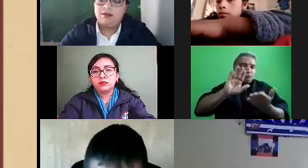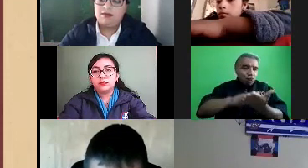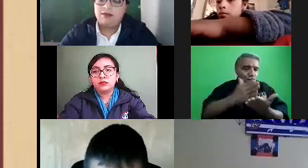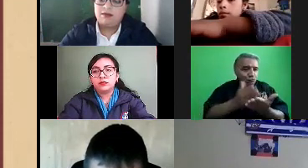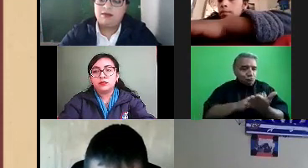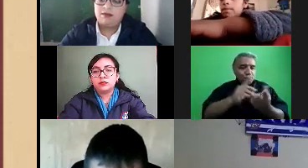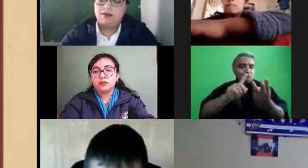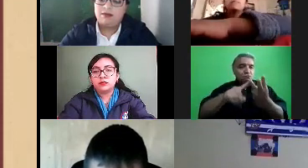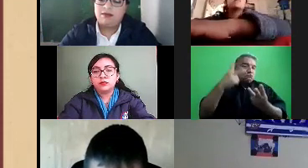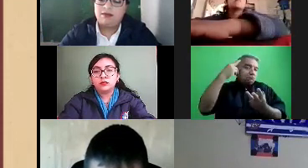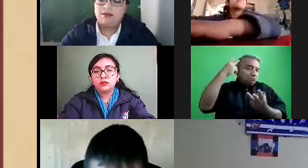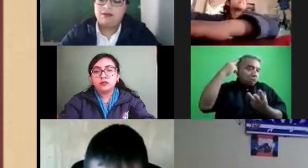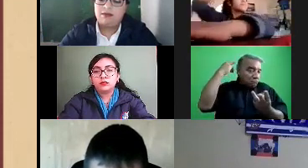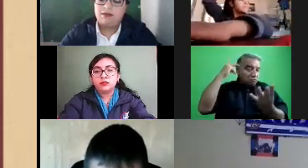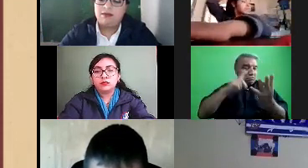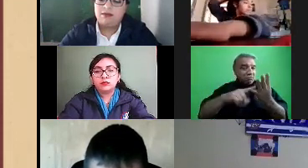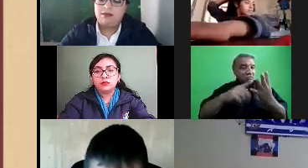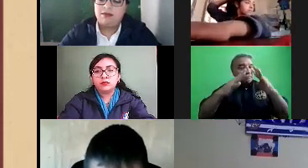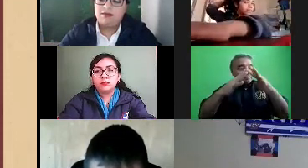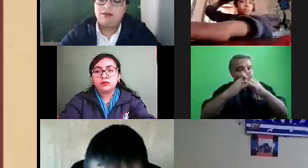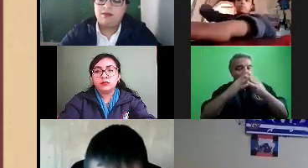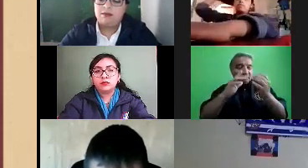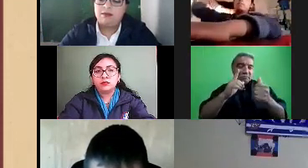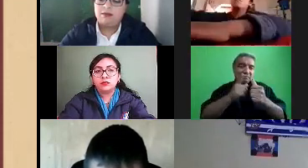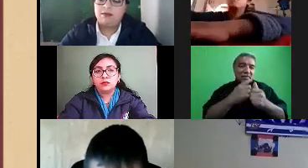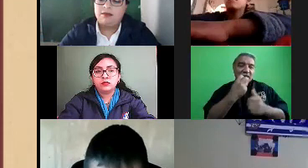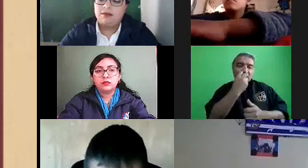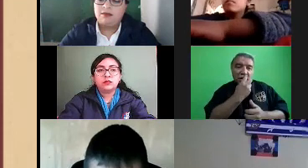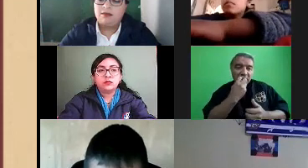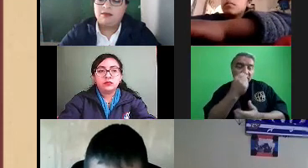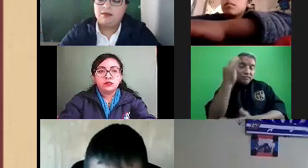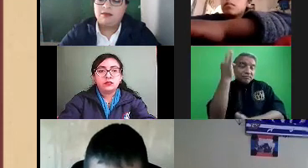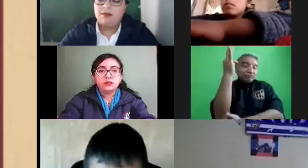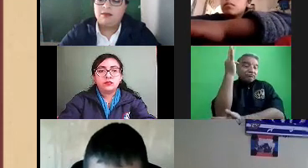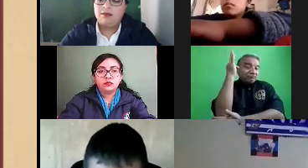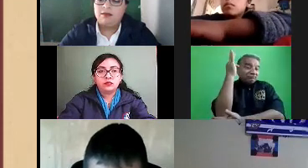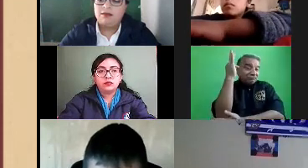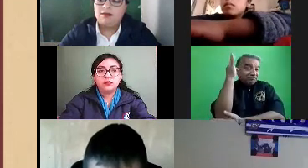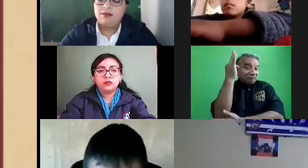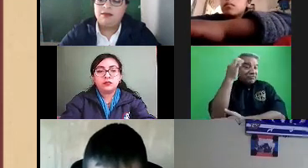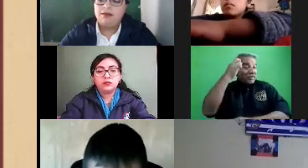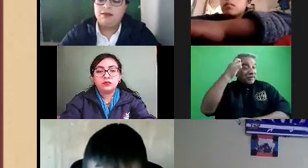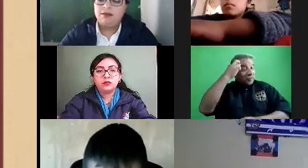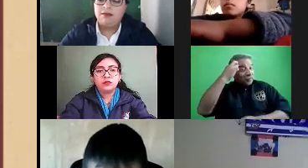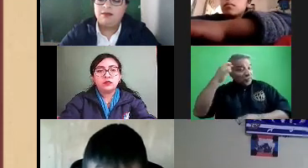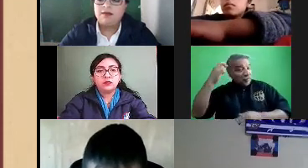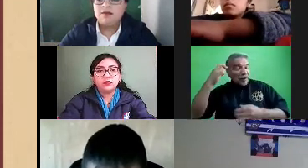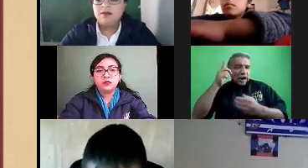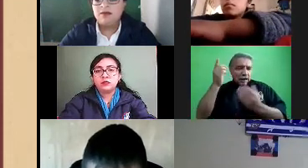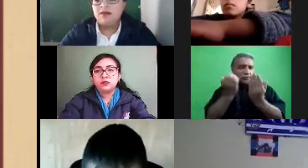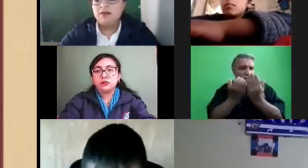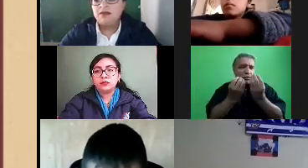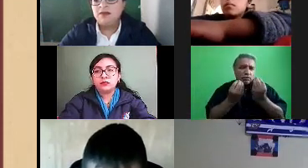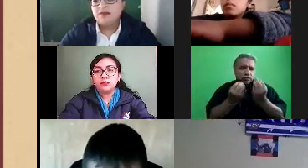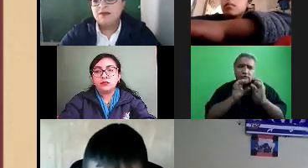está la escuela, puedes aprender carpintería, cocina, belleza. Tenemos terapista de